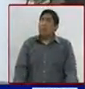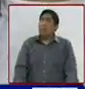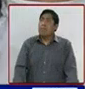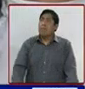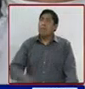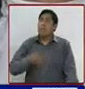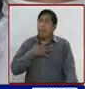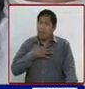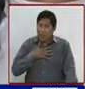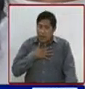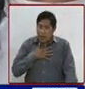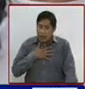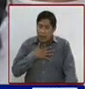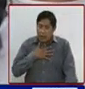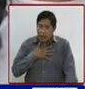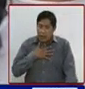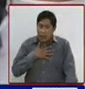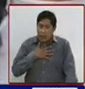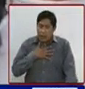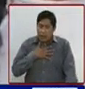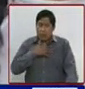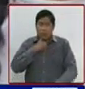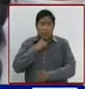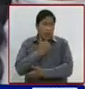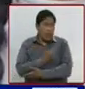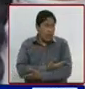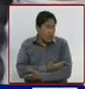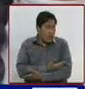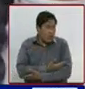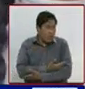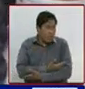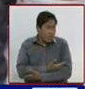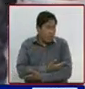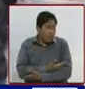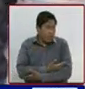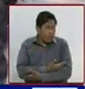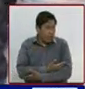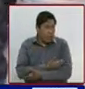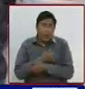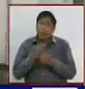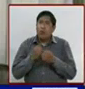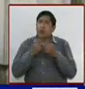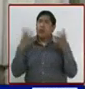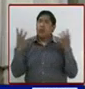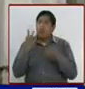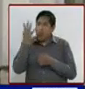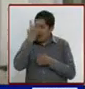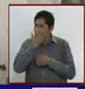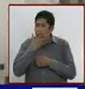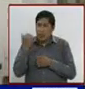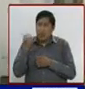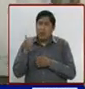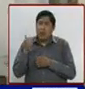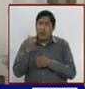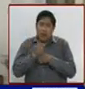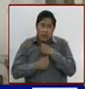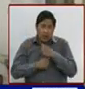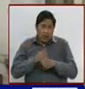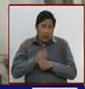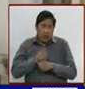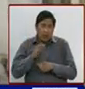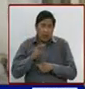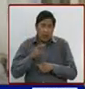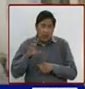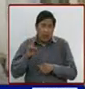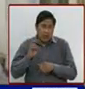Mi niña era muy, como para toda mamá, muy hermosa. Tenía 10 añitos, ha nacido el